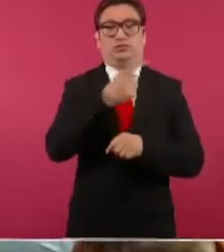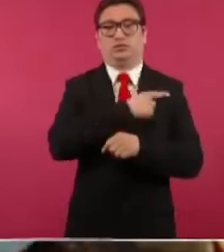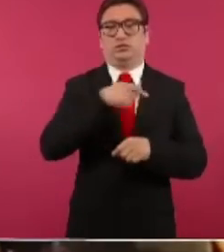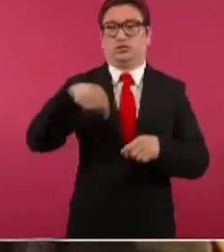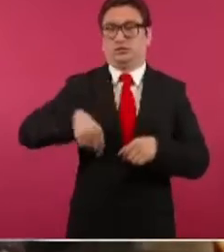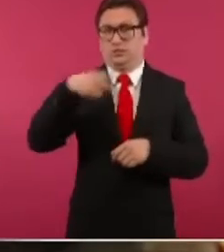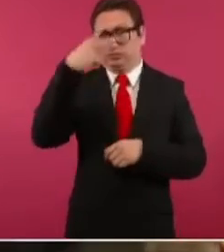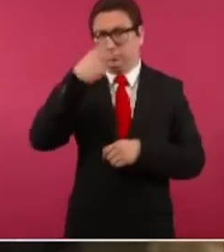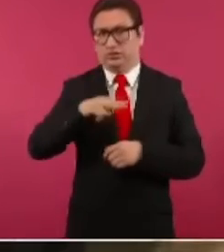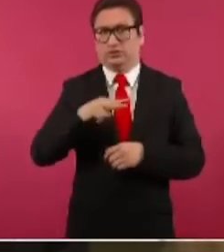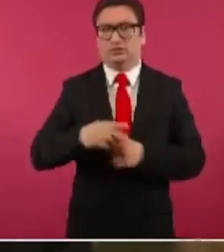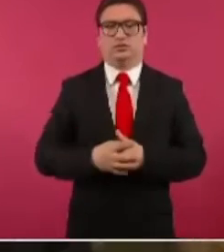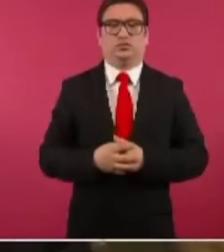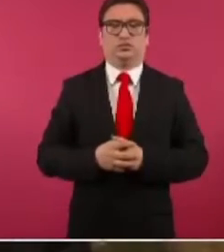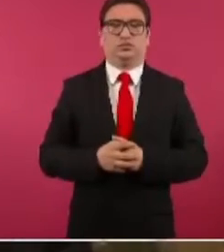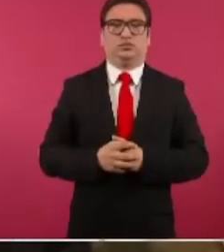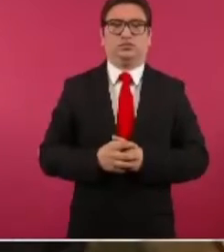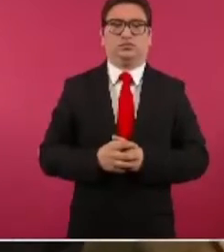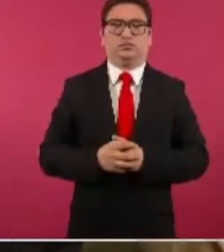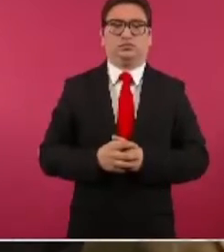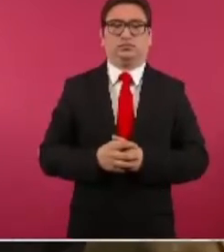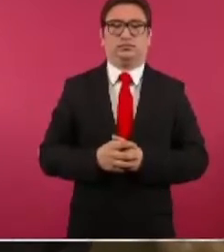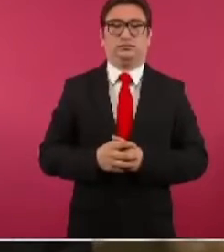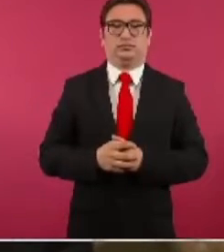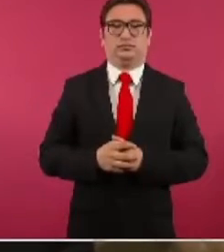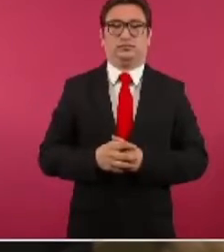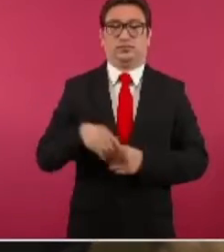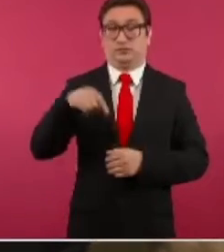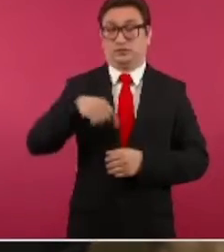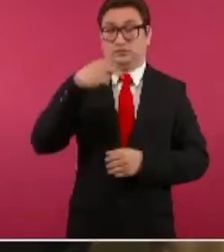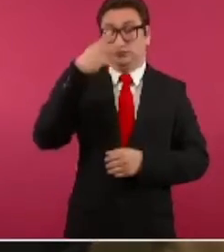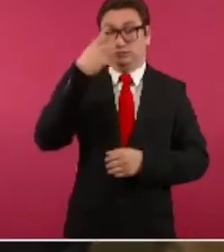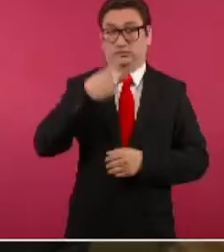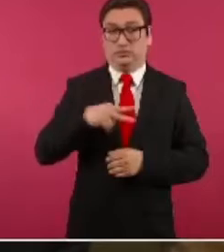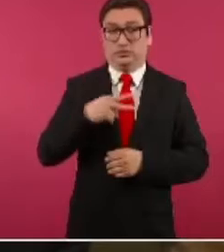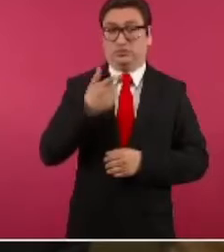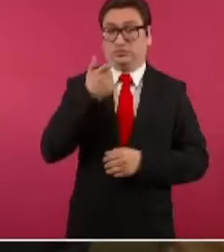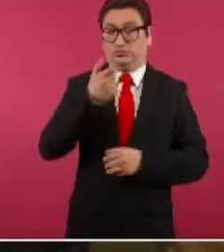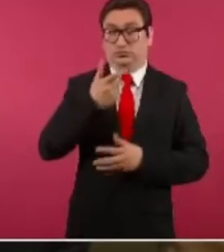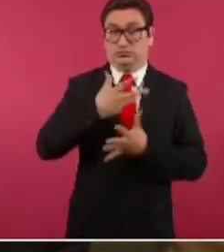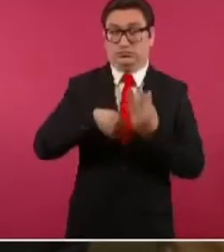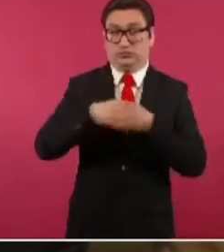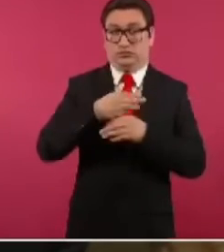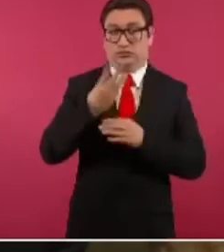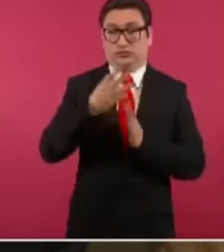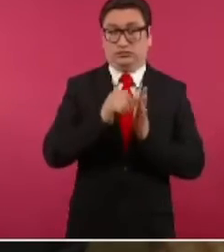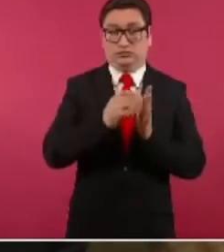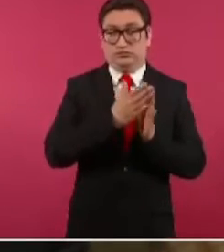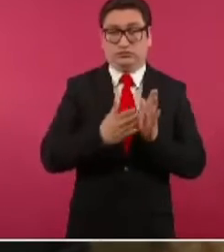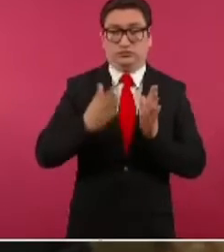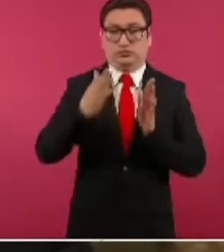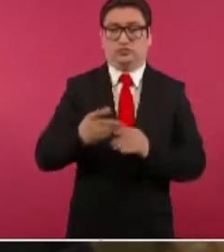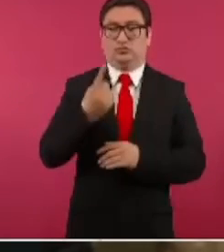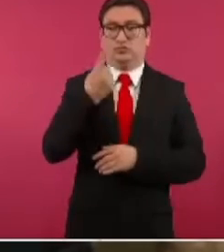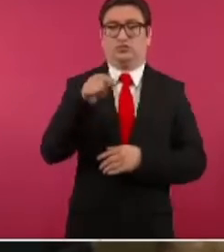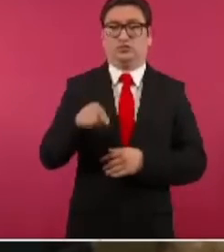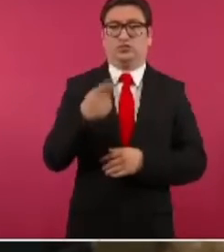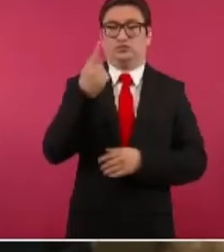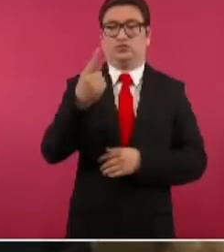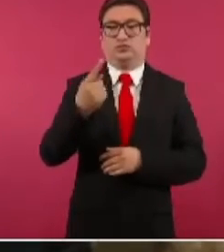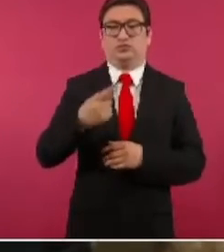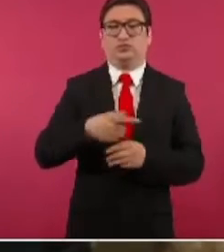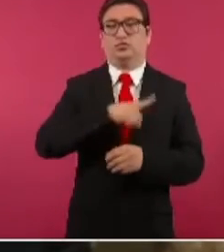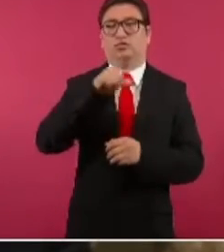México la economía en el primer trimestre subió 1.1 y en el segundo